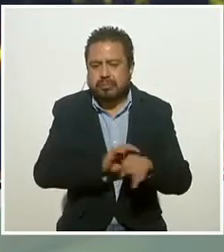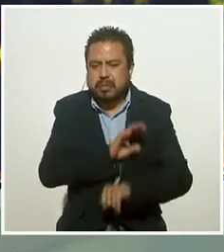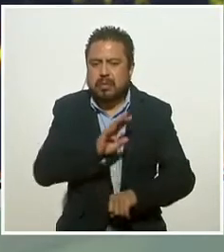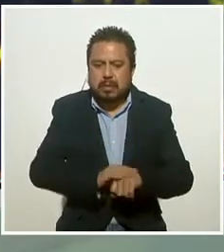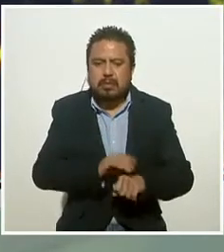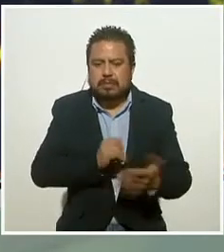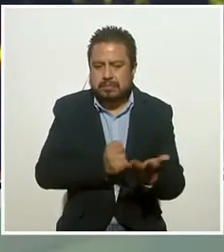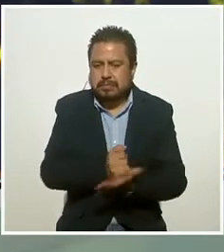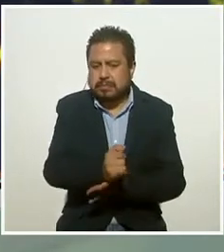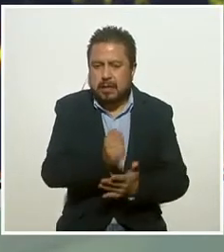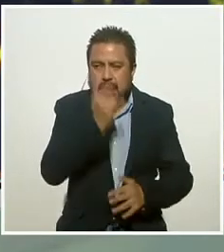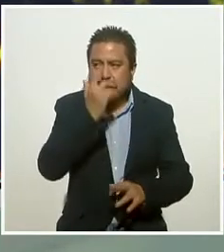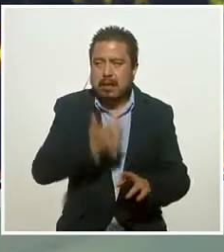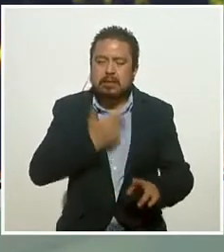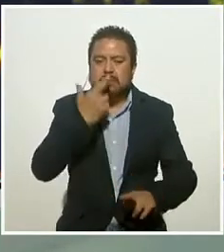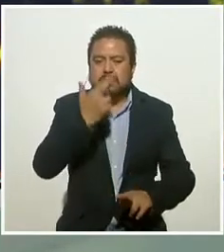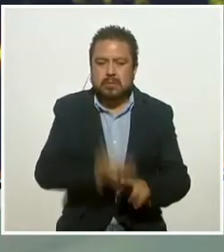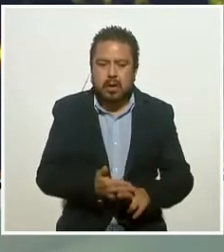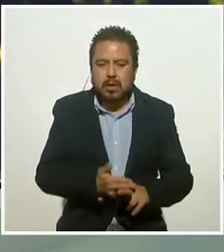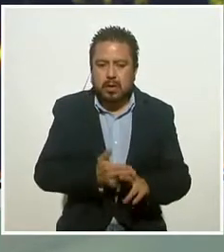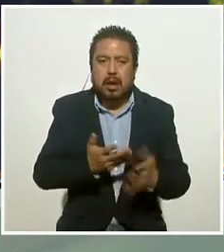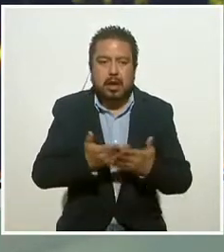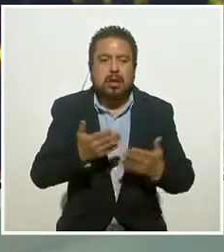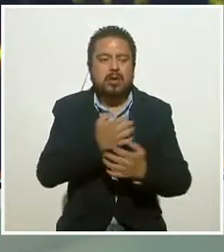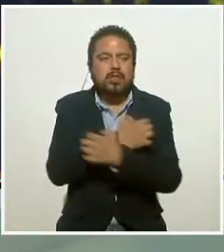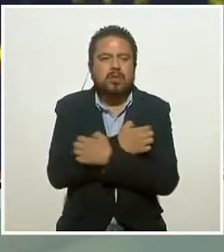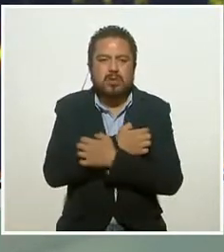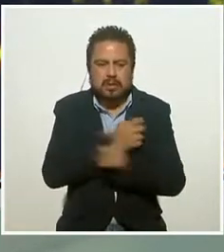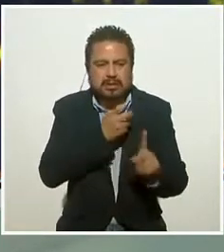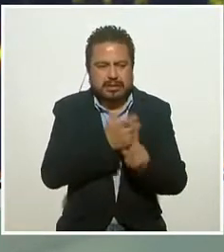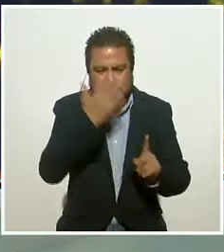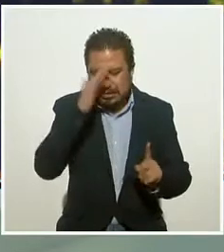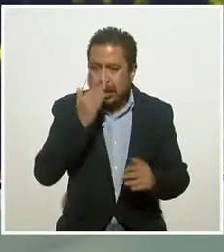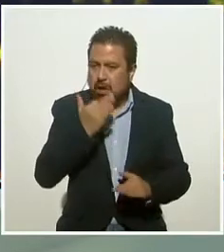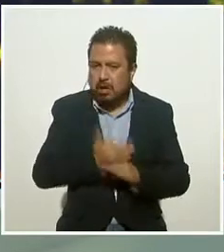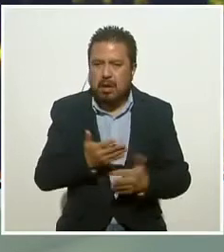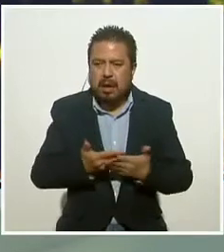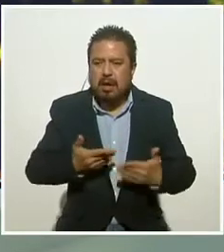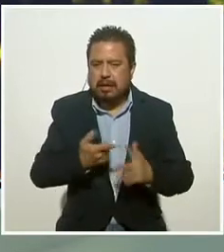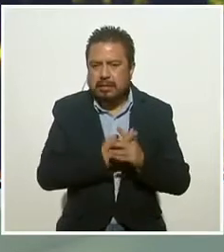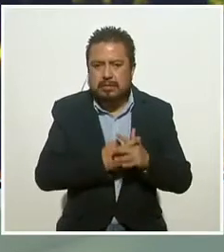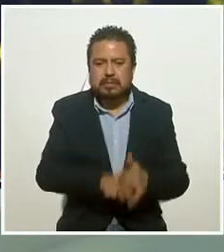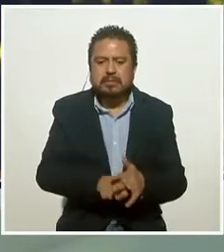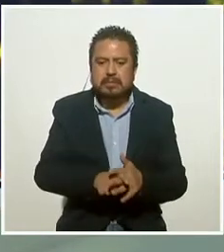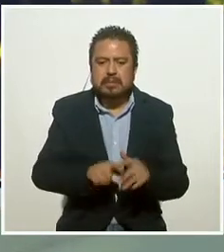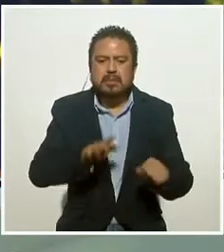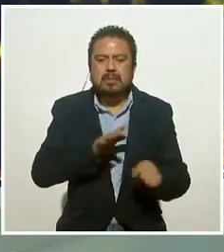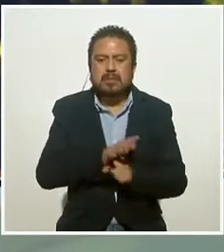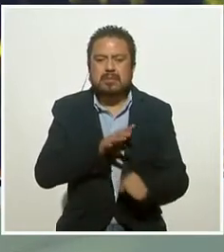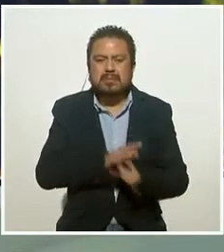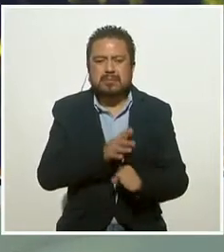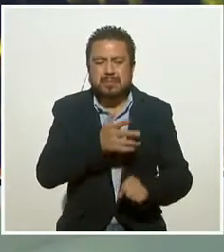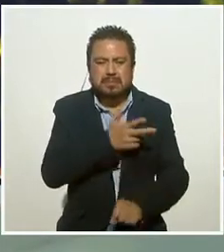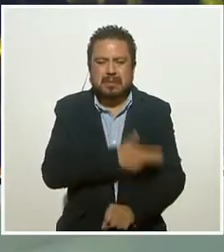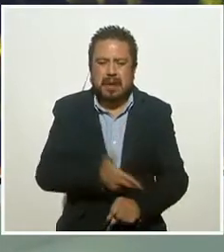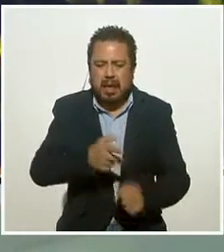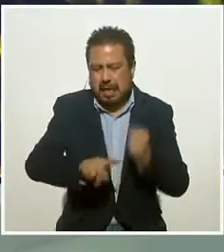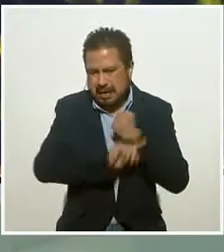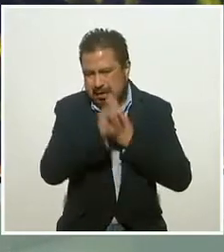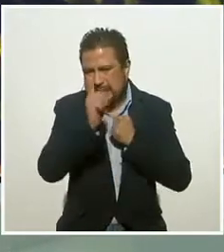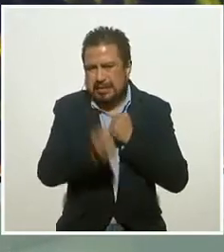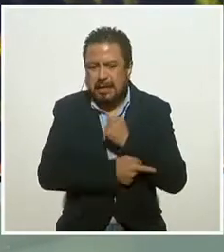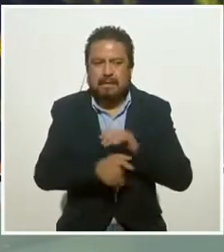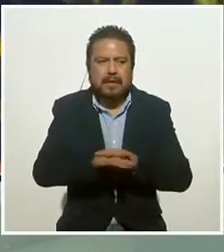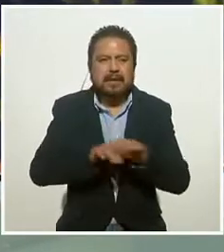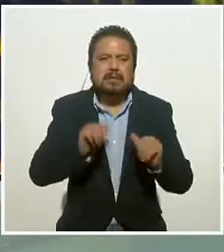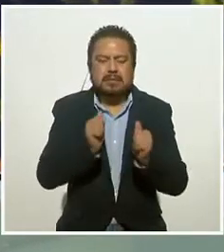tomar decisiones responsables. Entonces, una educación que sabemos hoy que se empieza desde la gestación básicamente, y de hecho